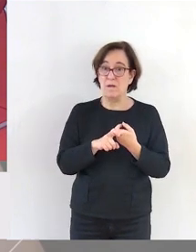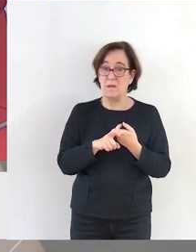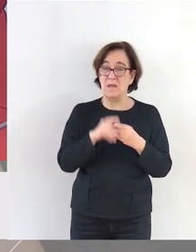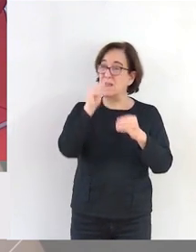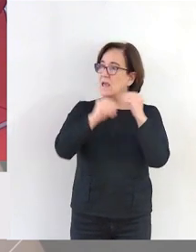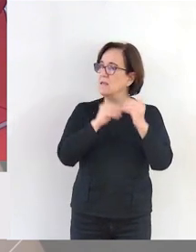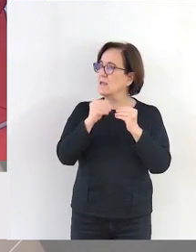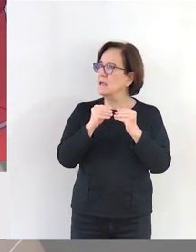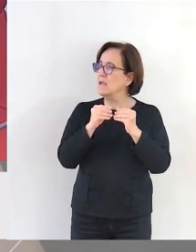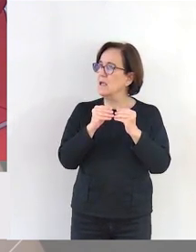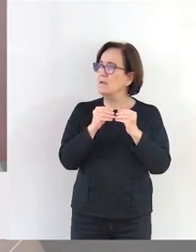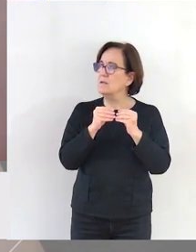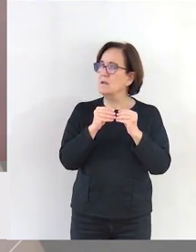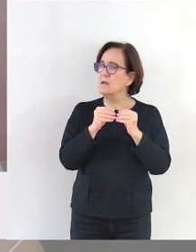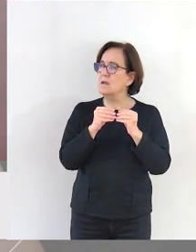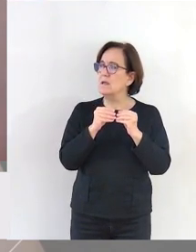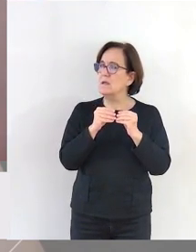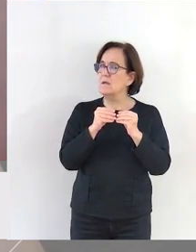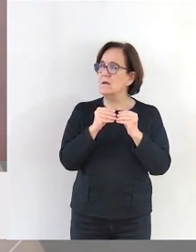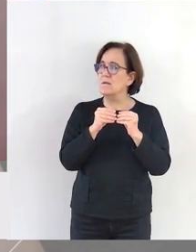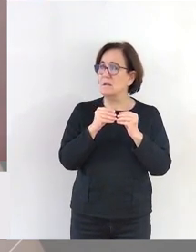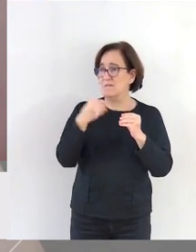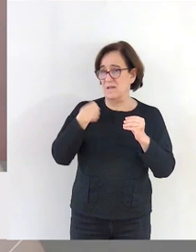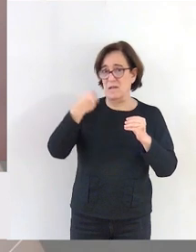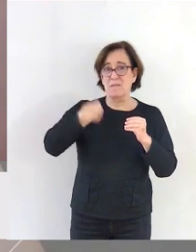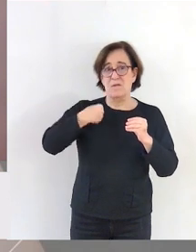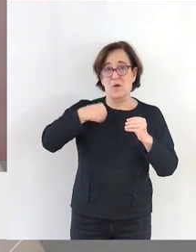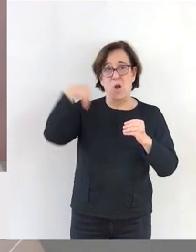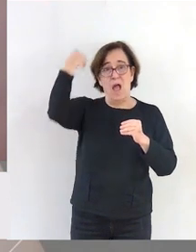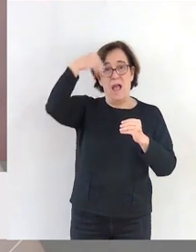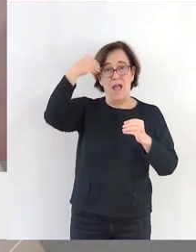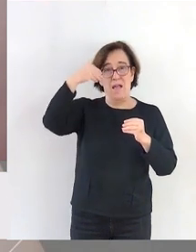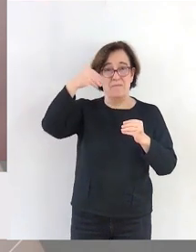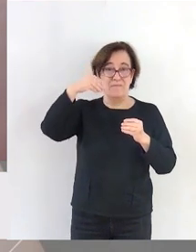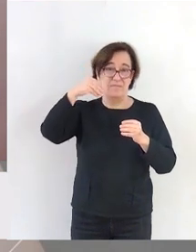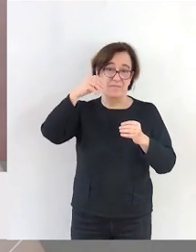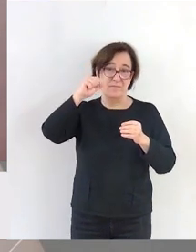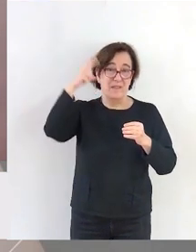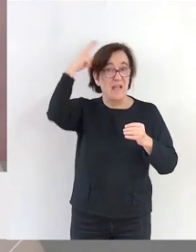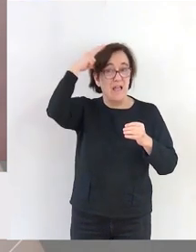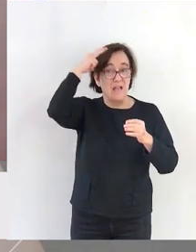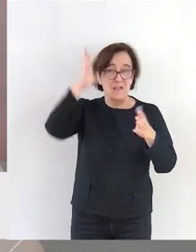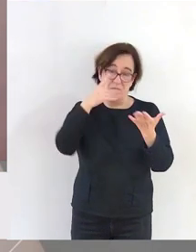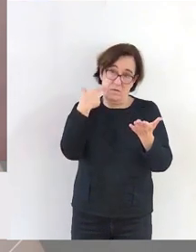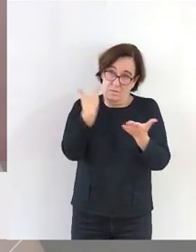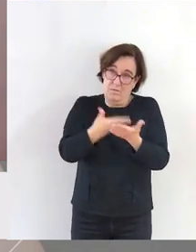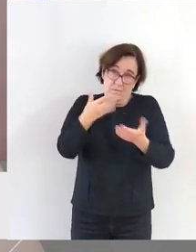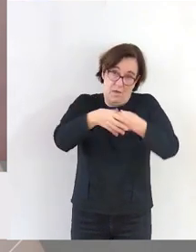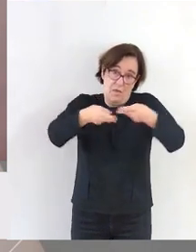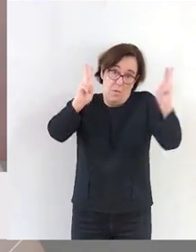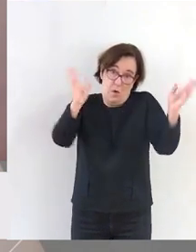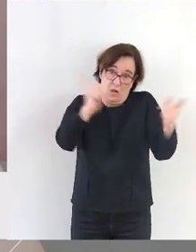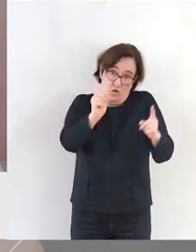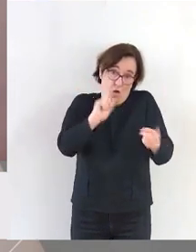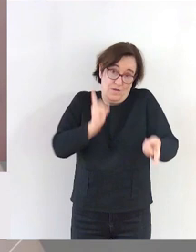a hacer se va a realizar en la en emirados árabes Unidos país conocemos todos sus credenciales democráticas